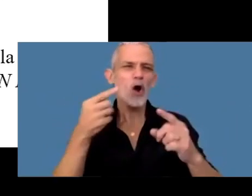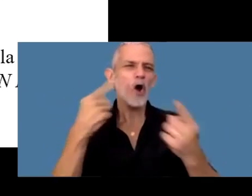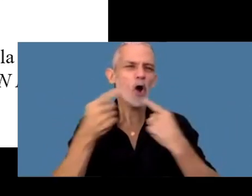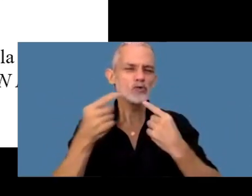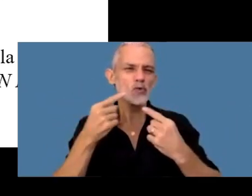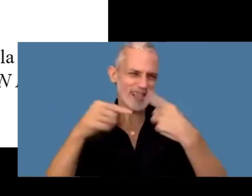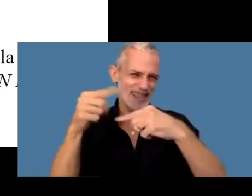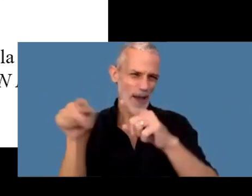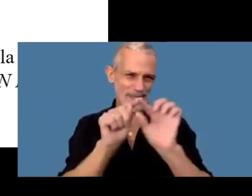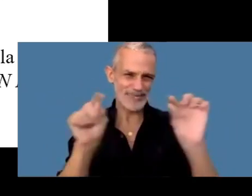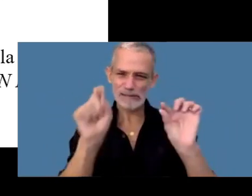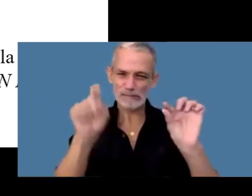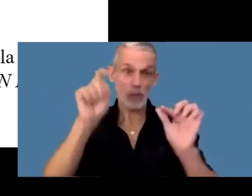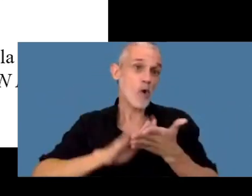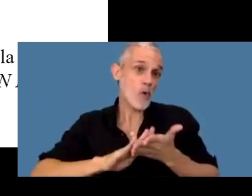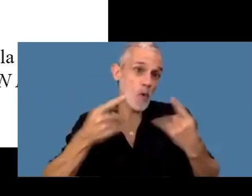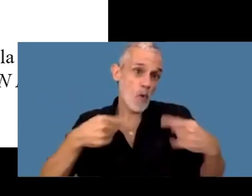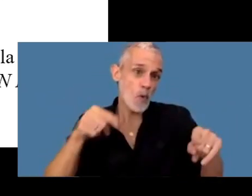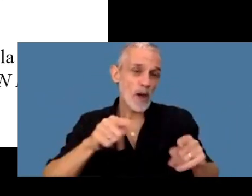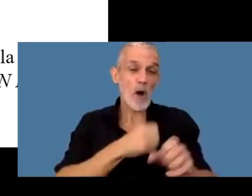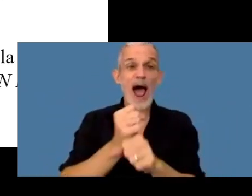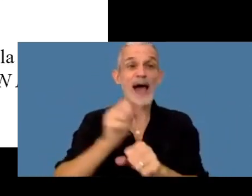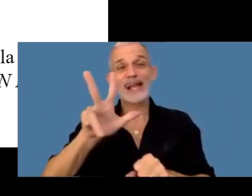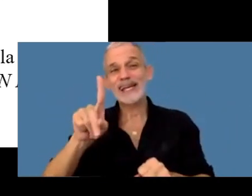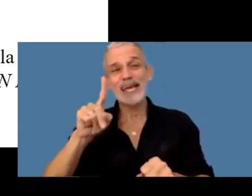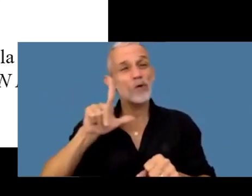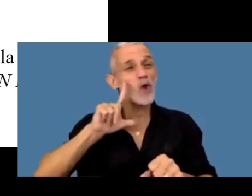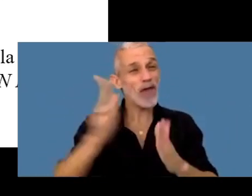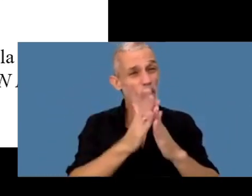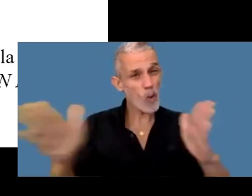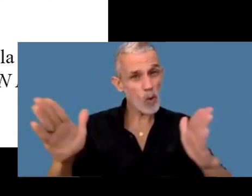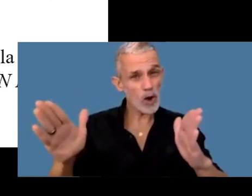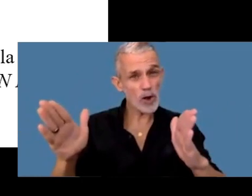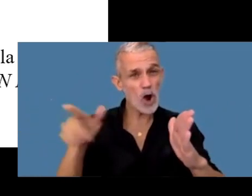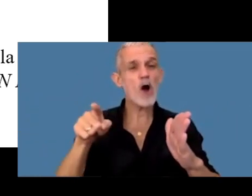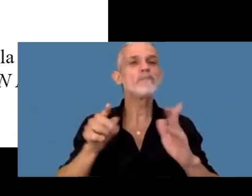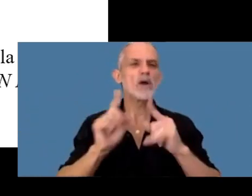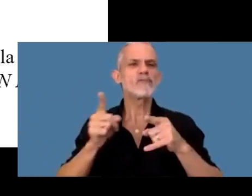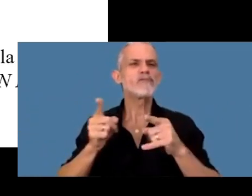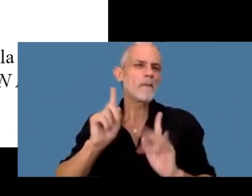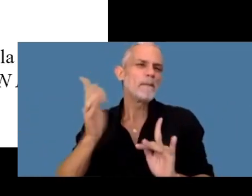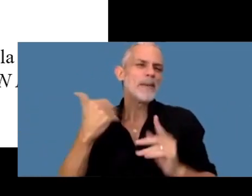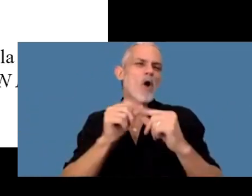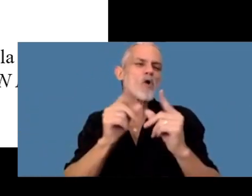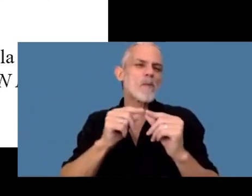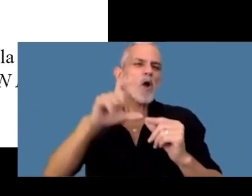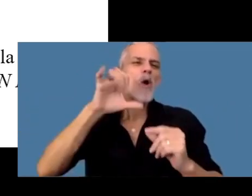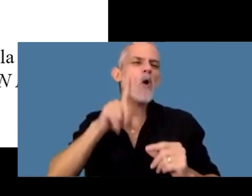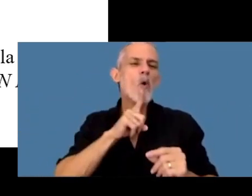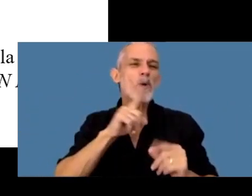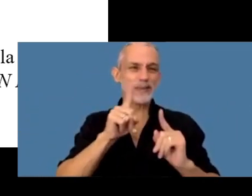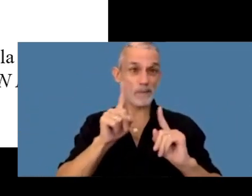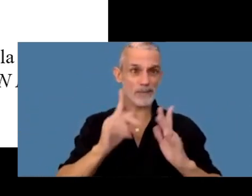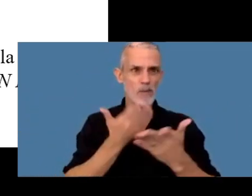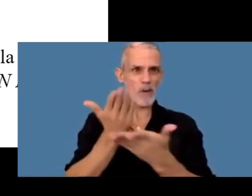esta novedad, hasta el 31 de julio siguen pidiendo los números de quit, presentando